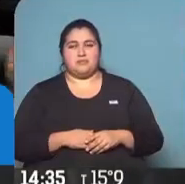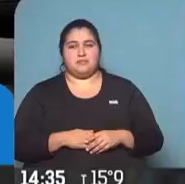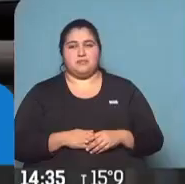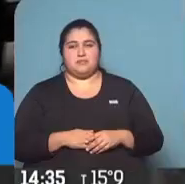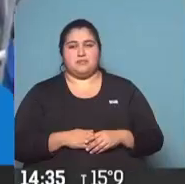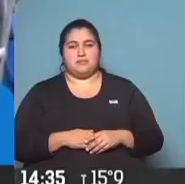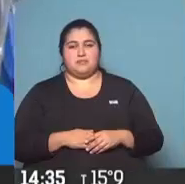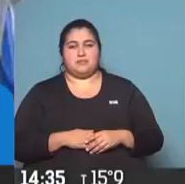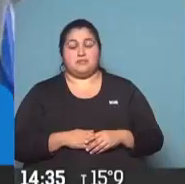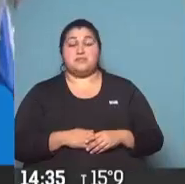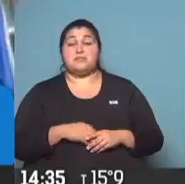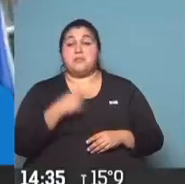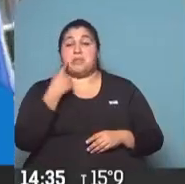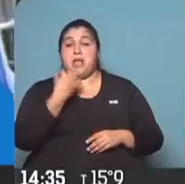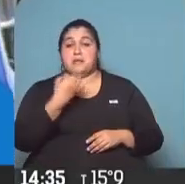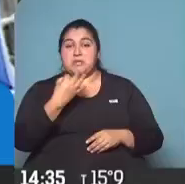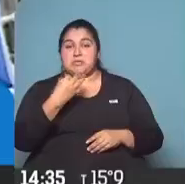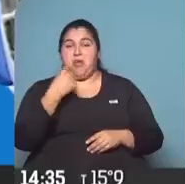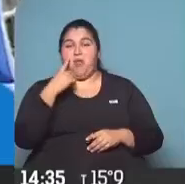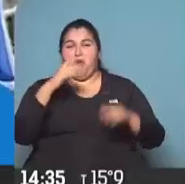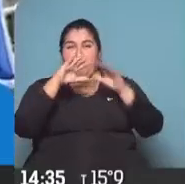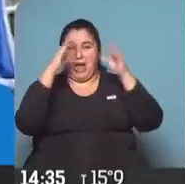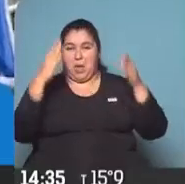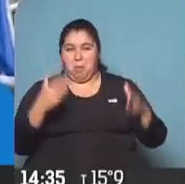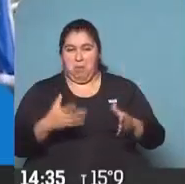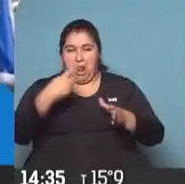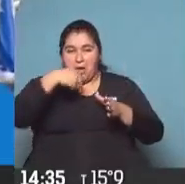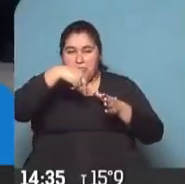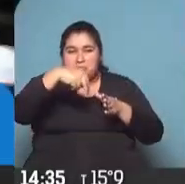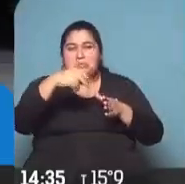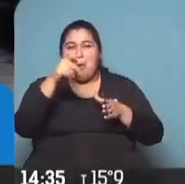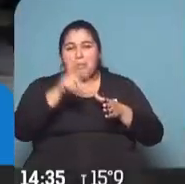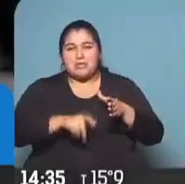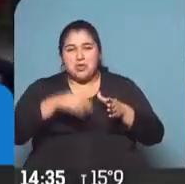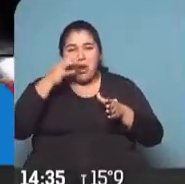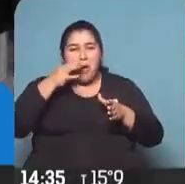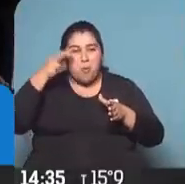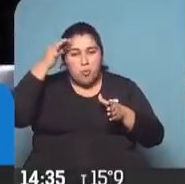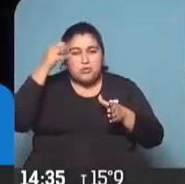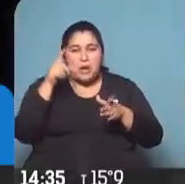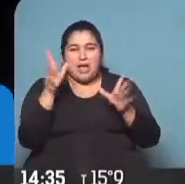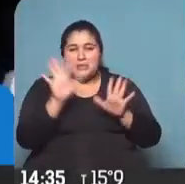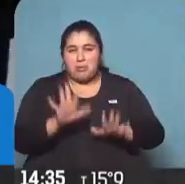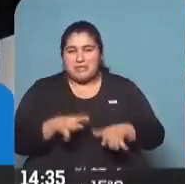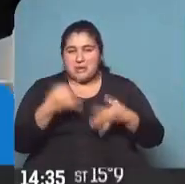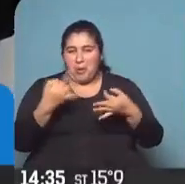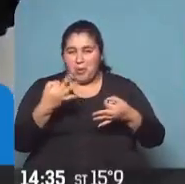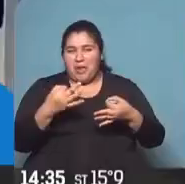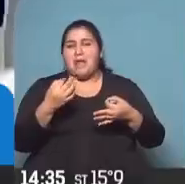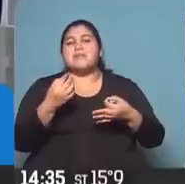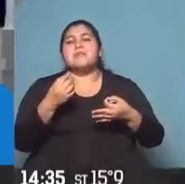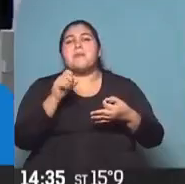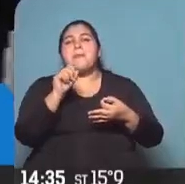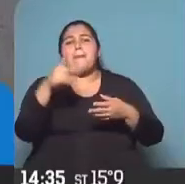observamos en el banco oficial una cámara de buceo estos vehículos comando con equipamiento de brigada de dispositivos un